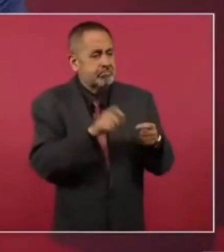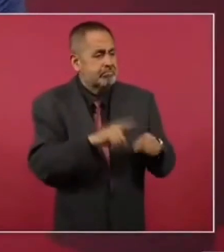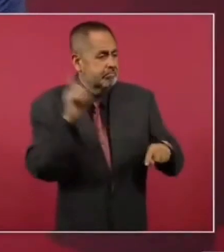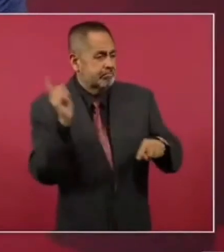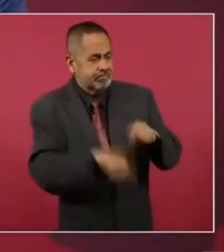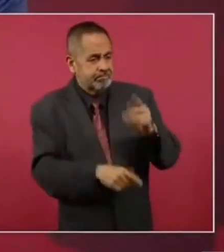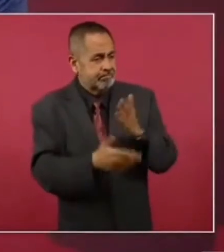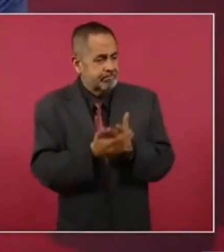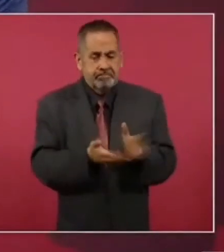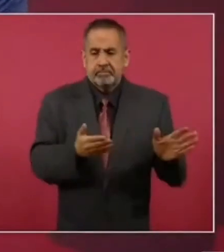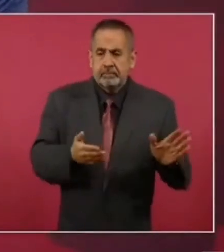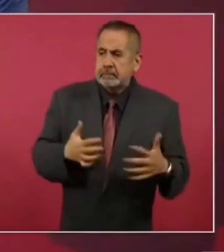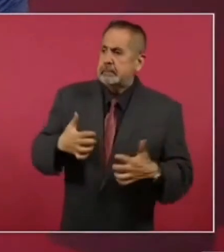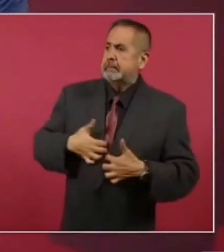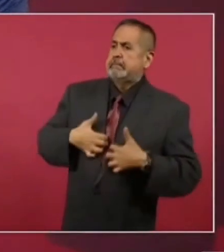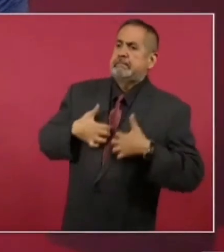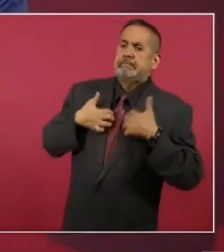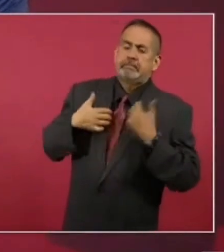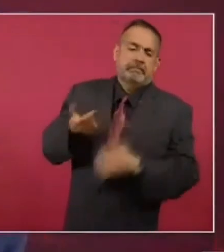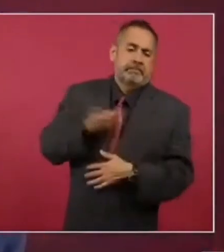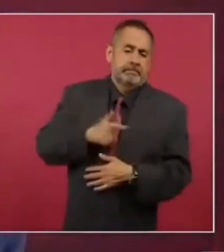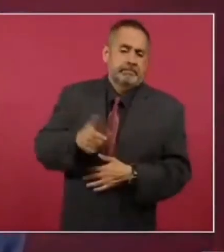gusta.